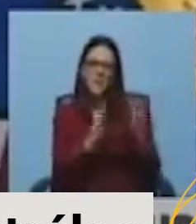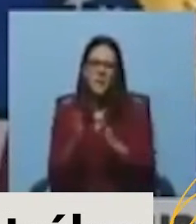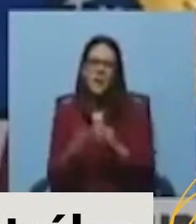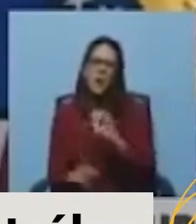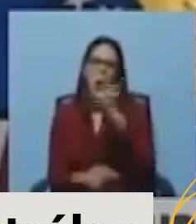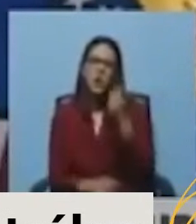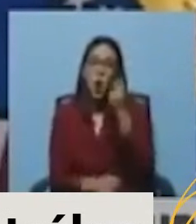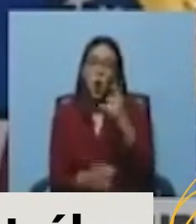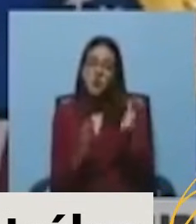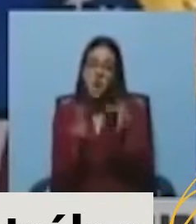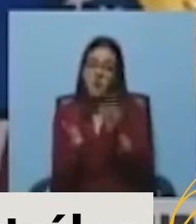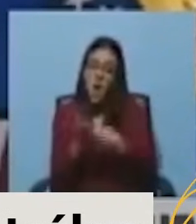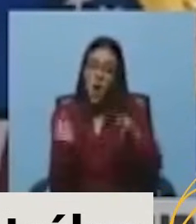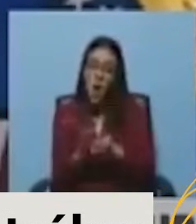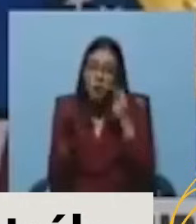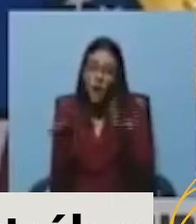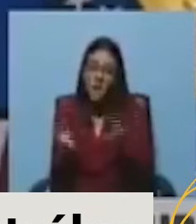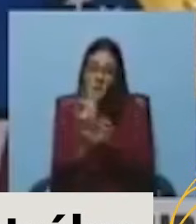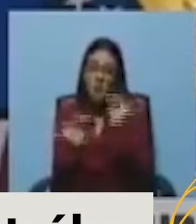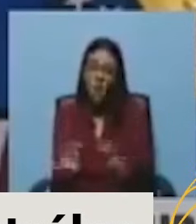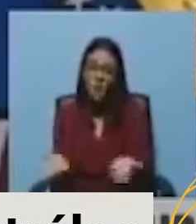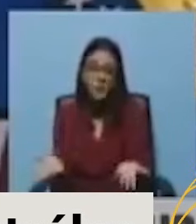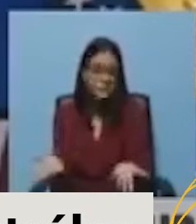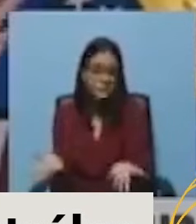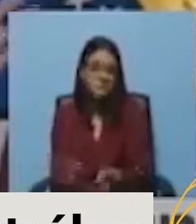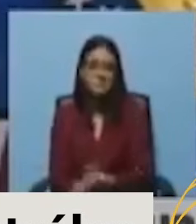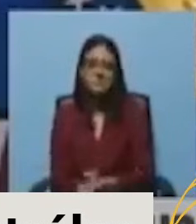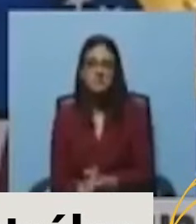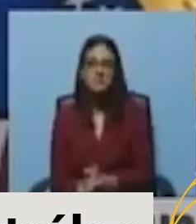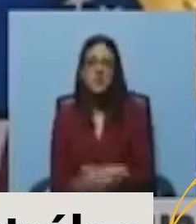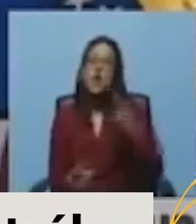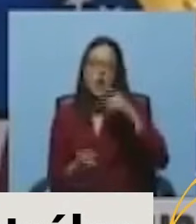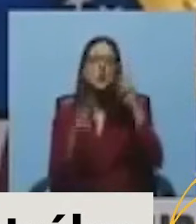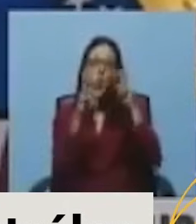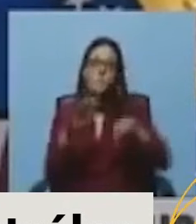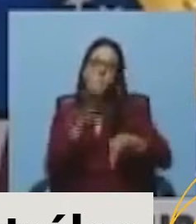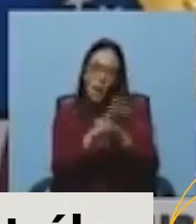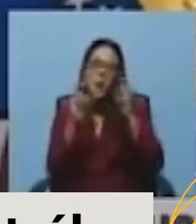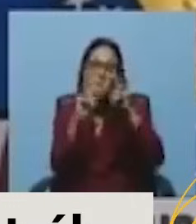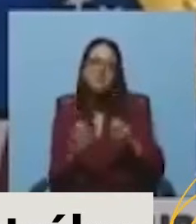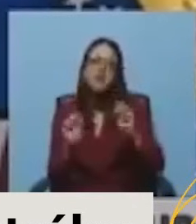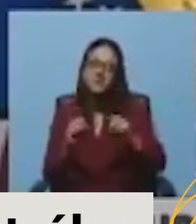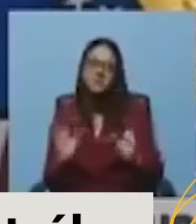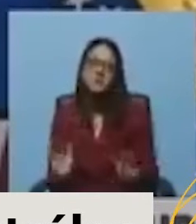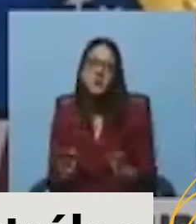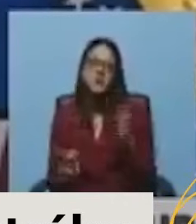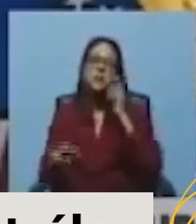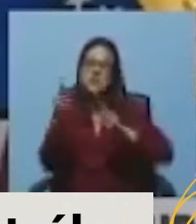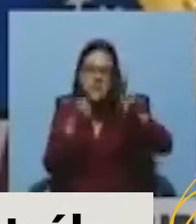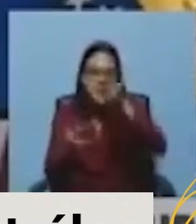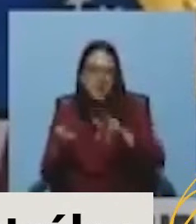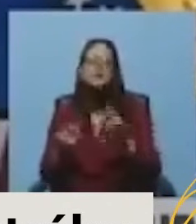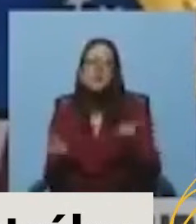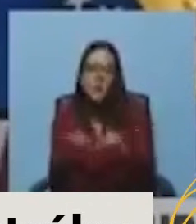otro 11 de abril para la investigación se está llevando